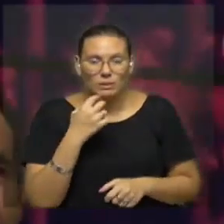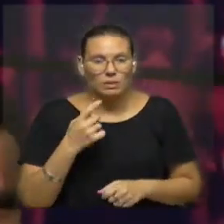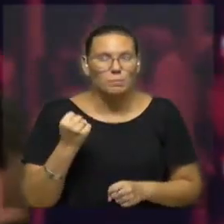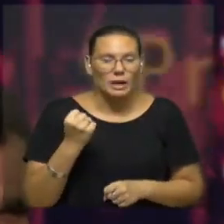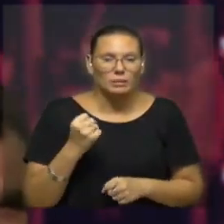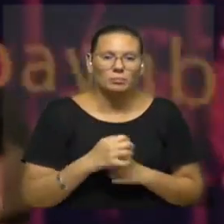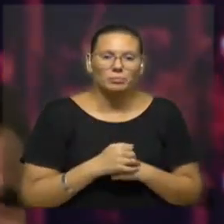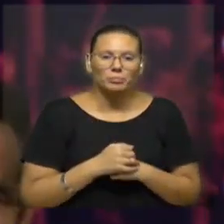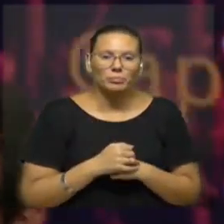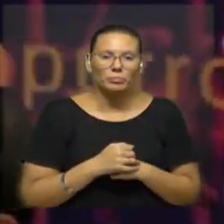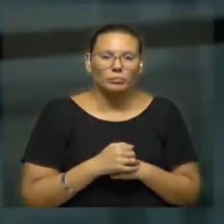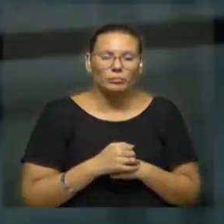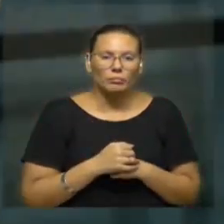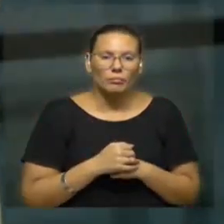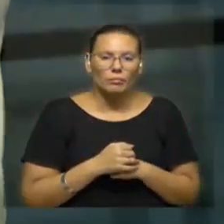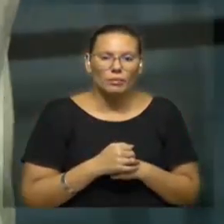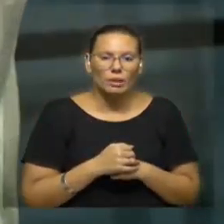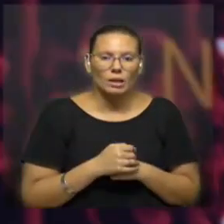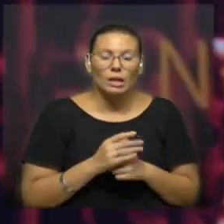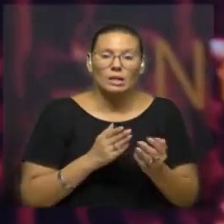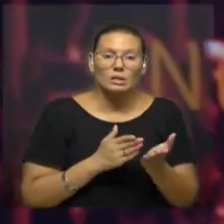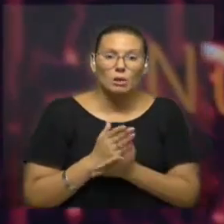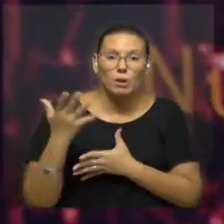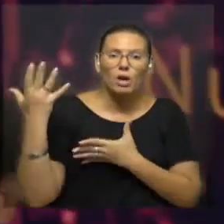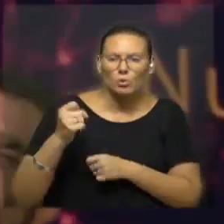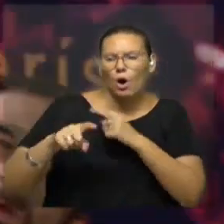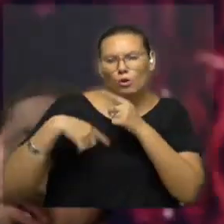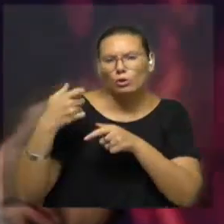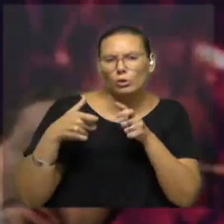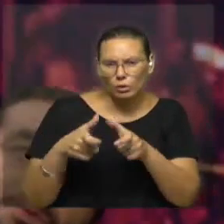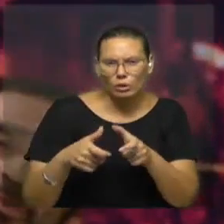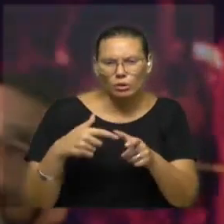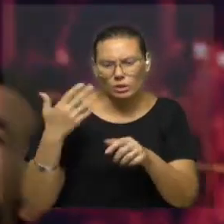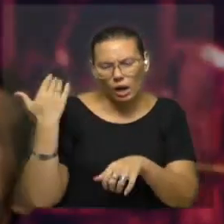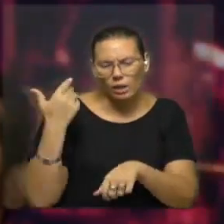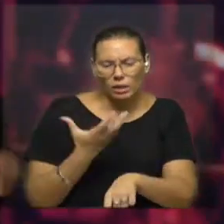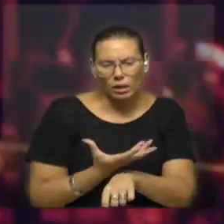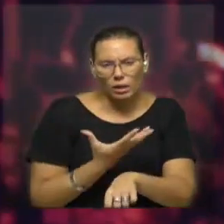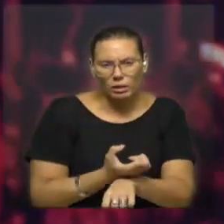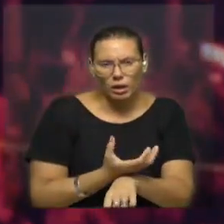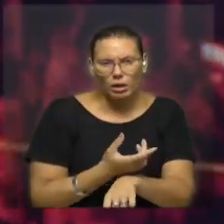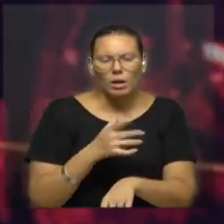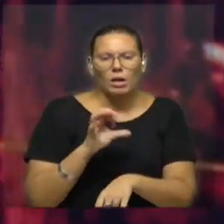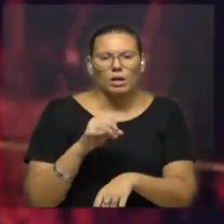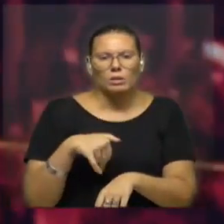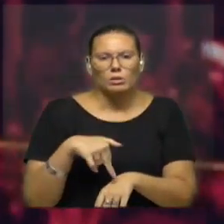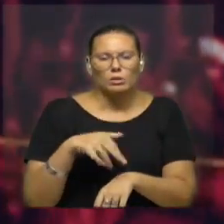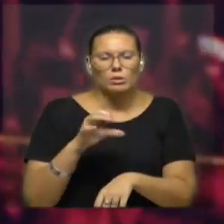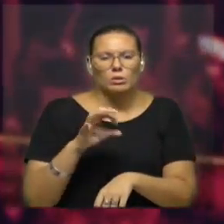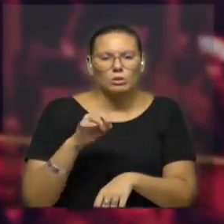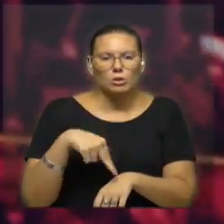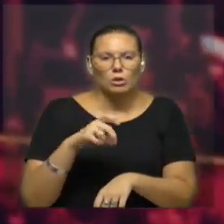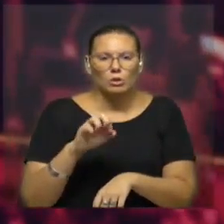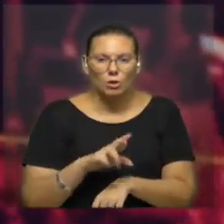dicen. No, siempre nos había ayudado en varios discos, sí, ya que grabamos anteriores, en Sondor y otros lugares. Pero en